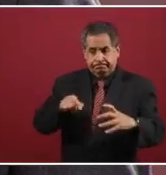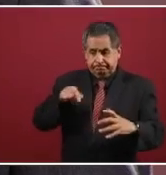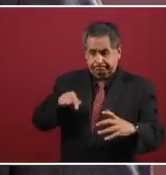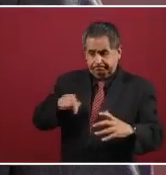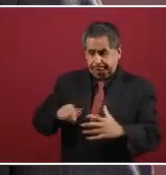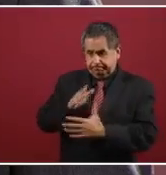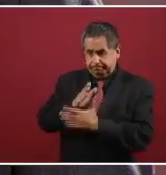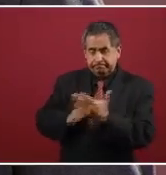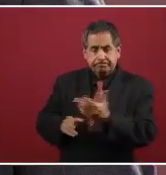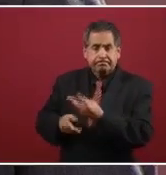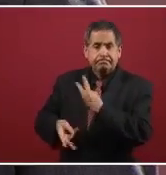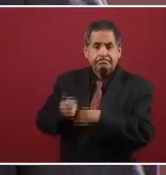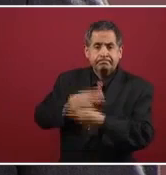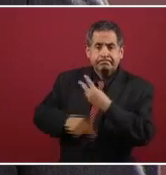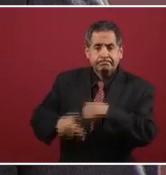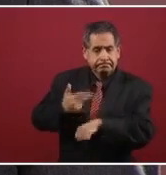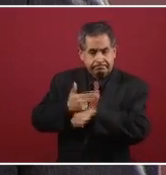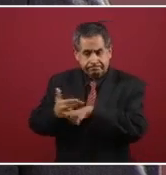son hondureños?